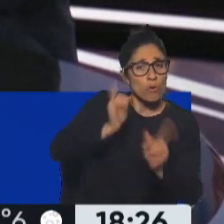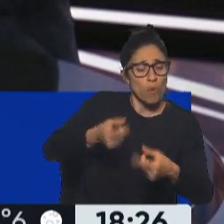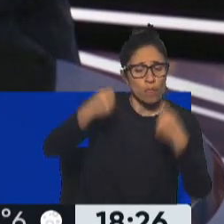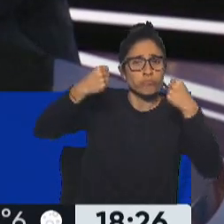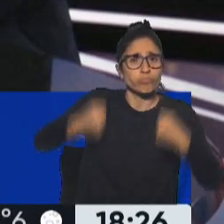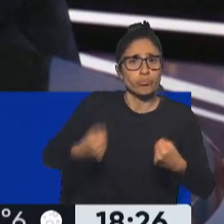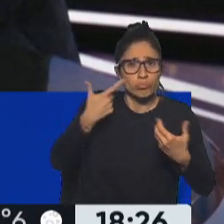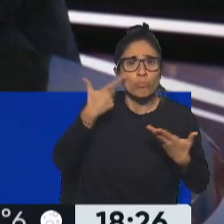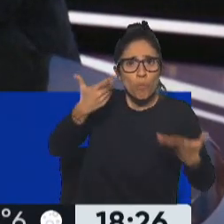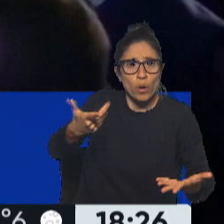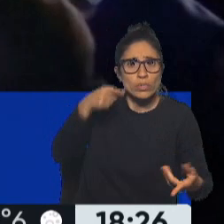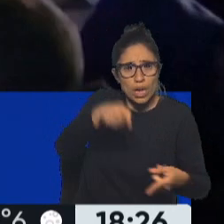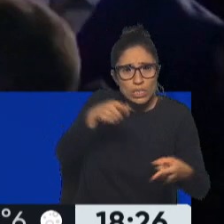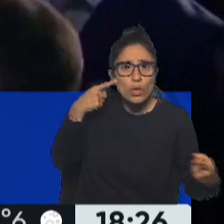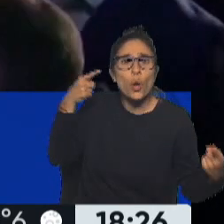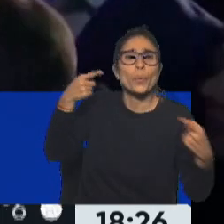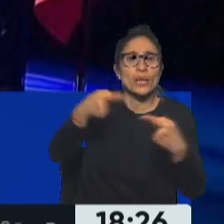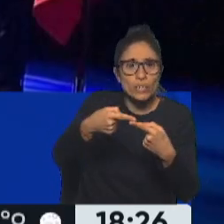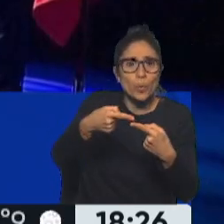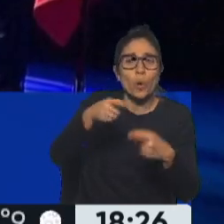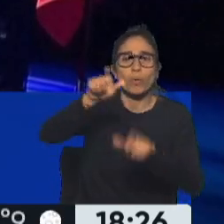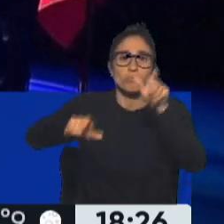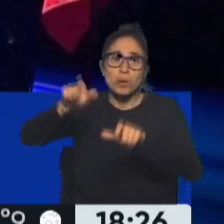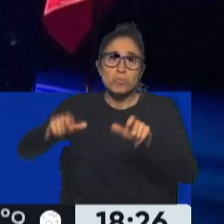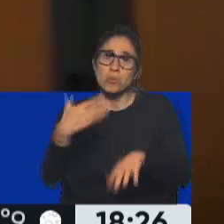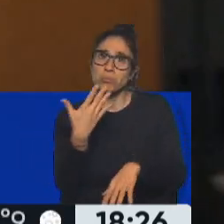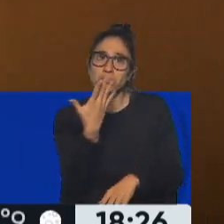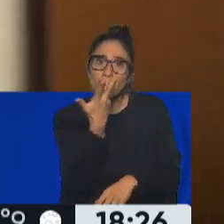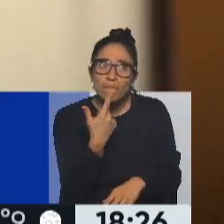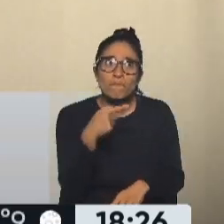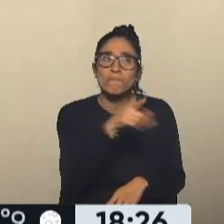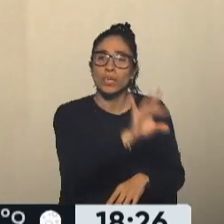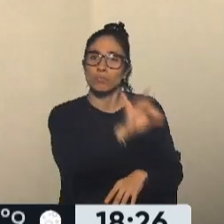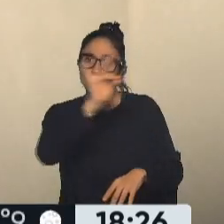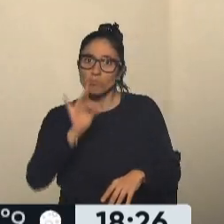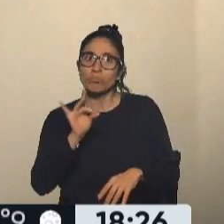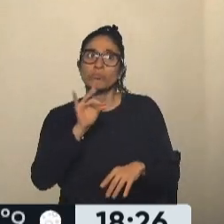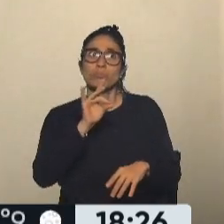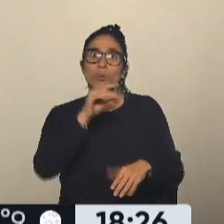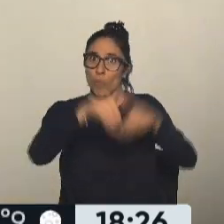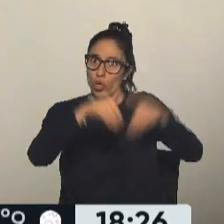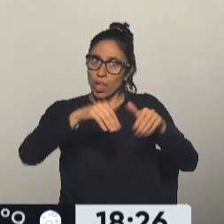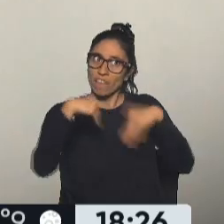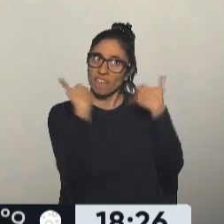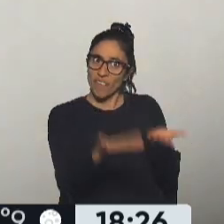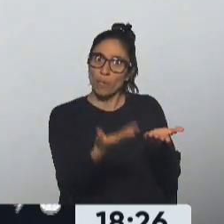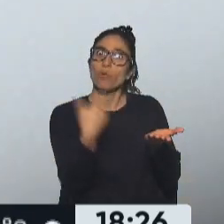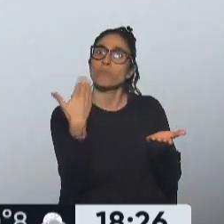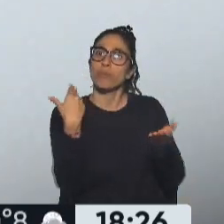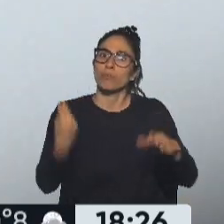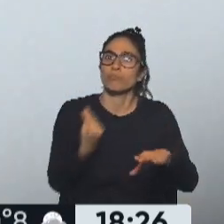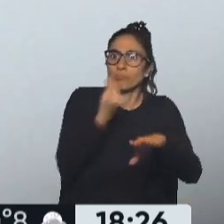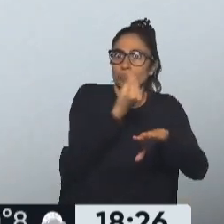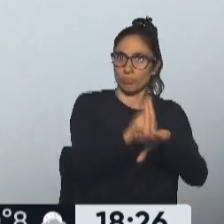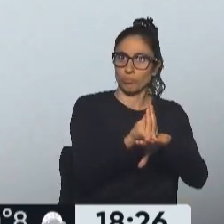ampliar su universo de electores y llegar por fin a ocupar un lugar de poder en el Elíseo, posibilidad truncada en las